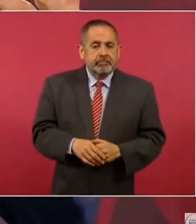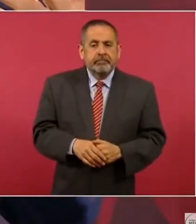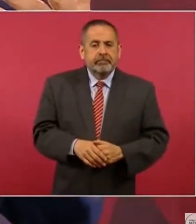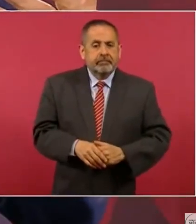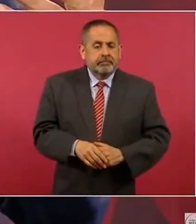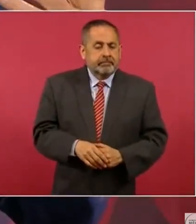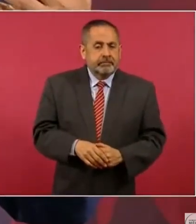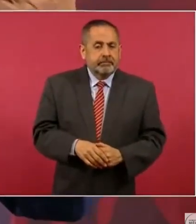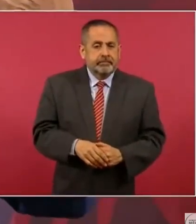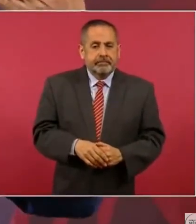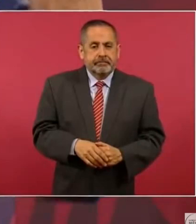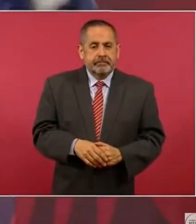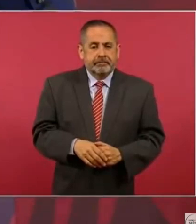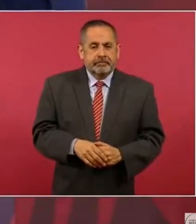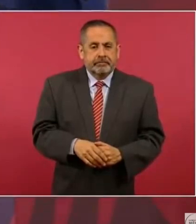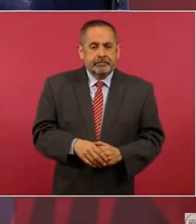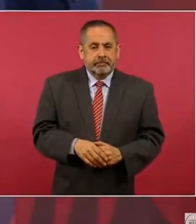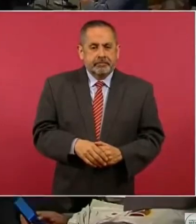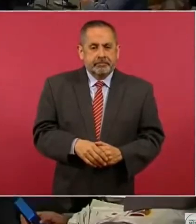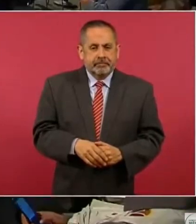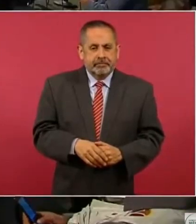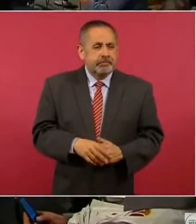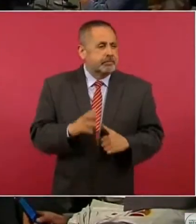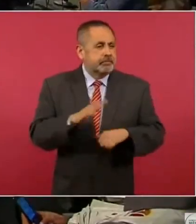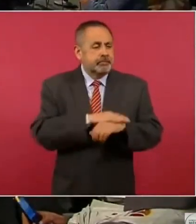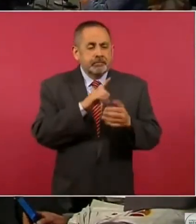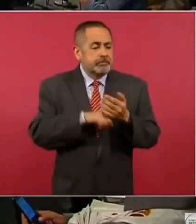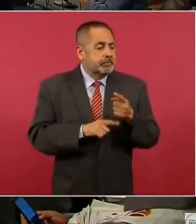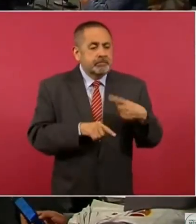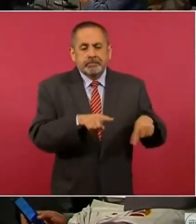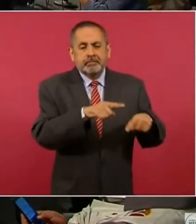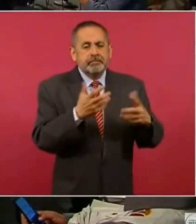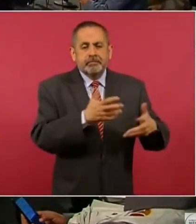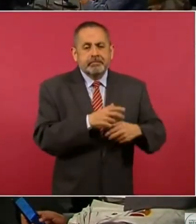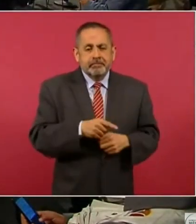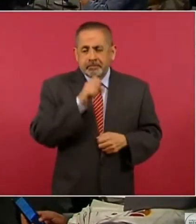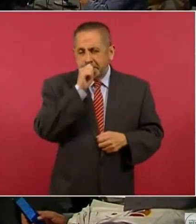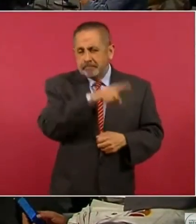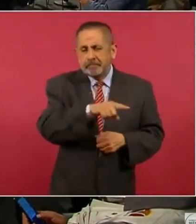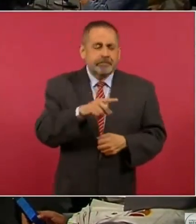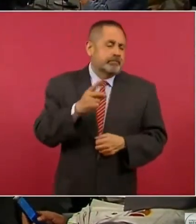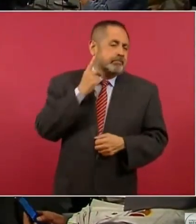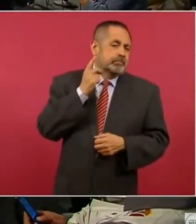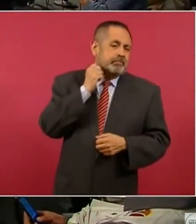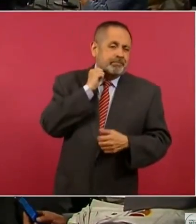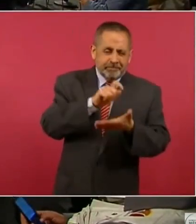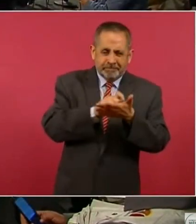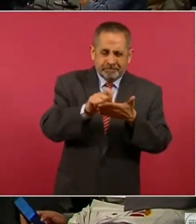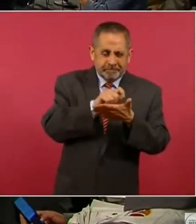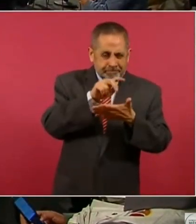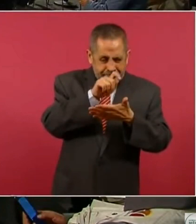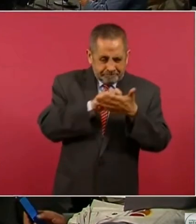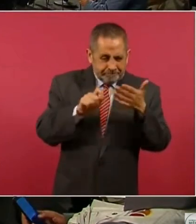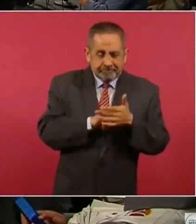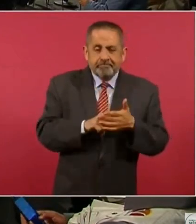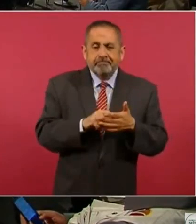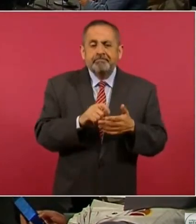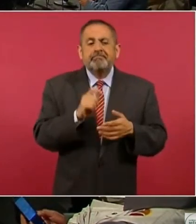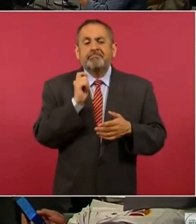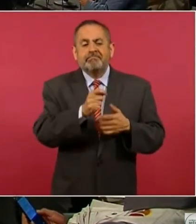Porque parte de lo que hicieron estos legisladores conservadores fue bloquear,